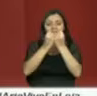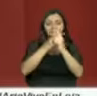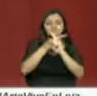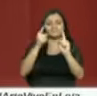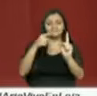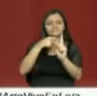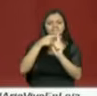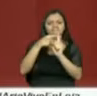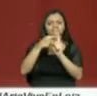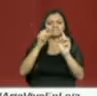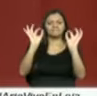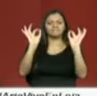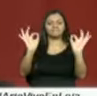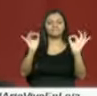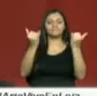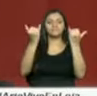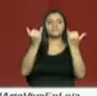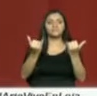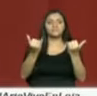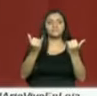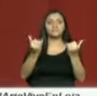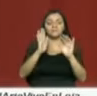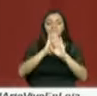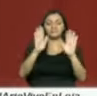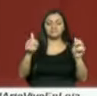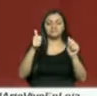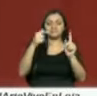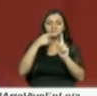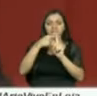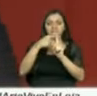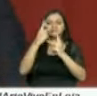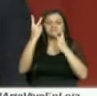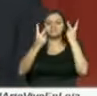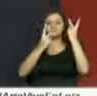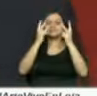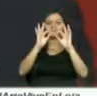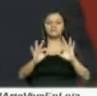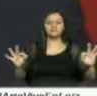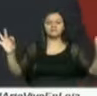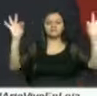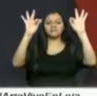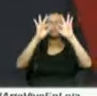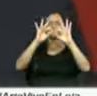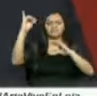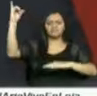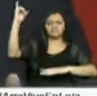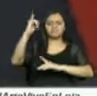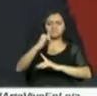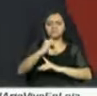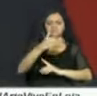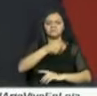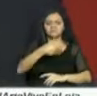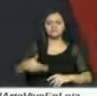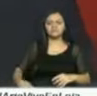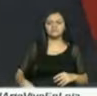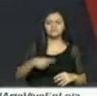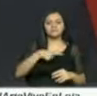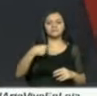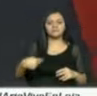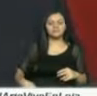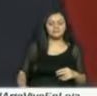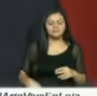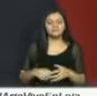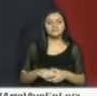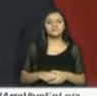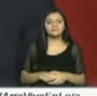hablando. Hoy se culminó con mucho éxito la visita más importante de la historia del Ecuador,